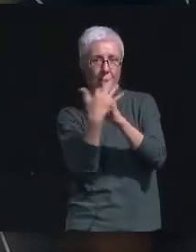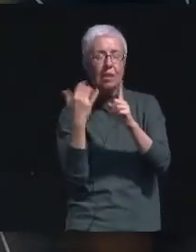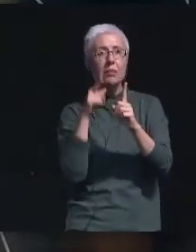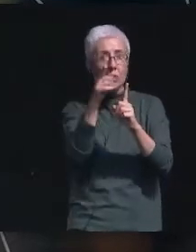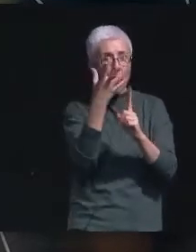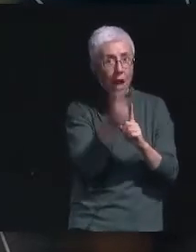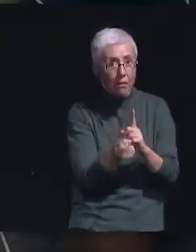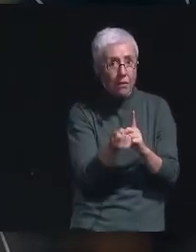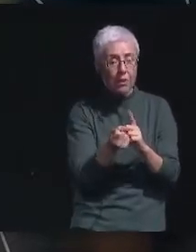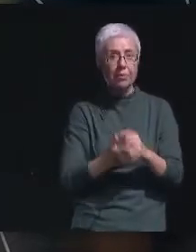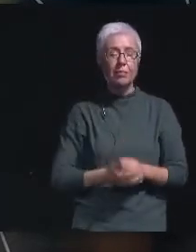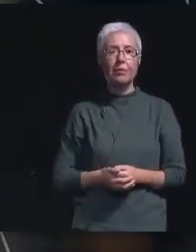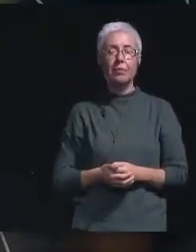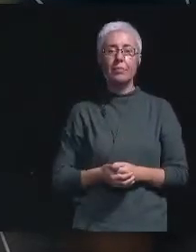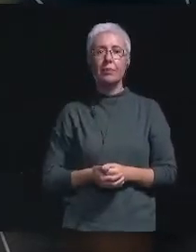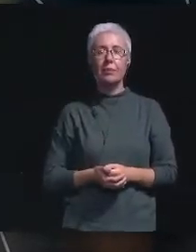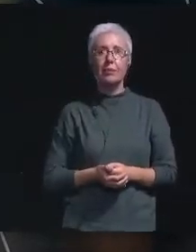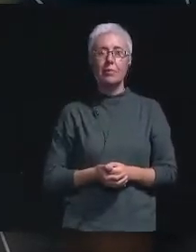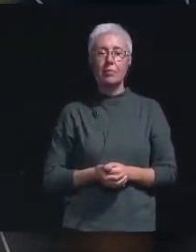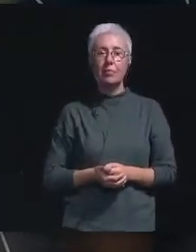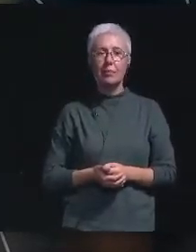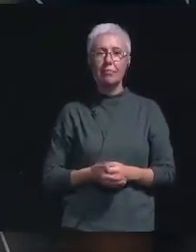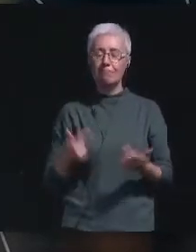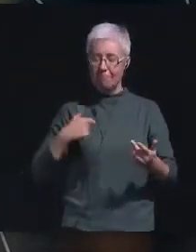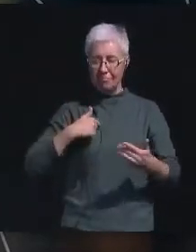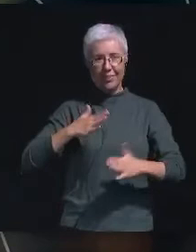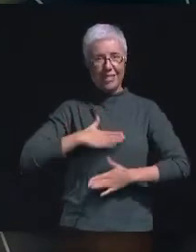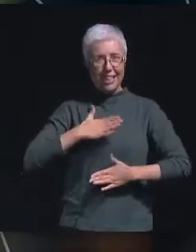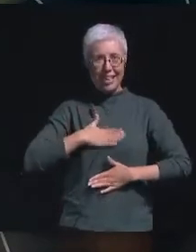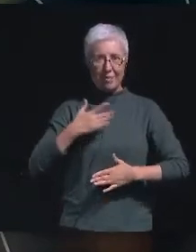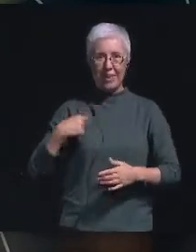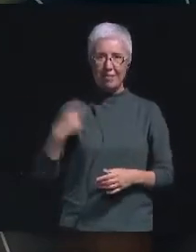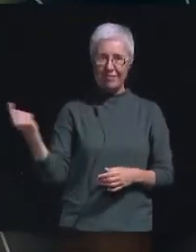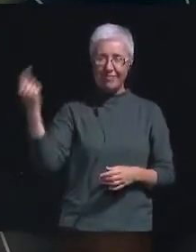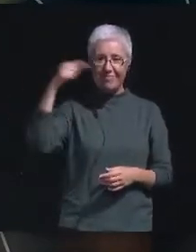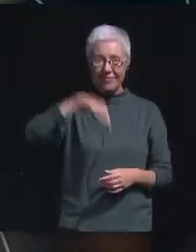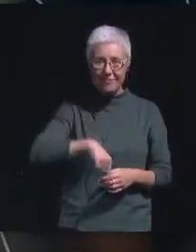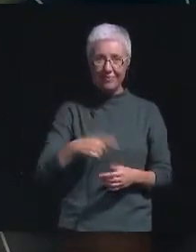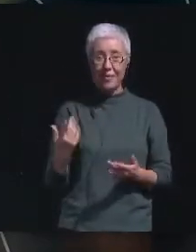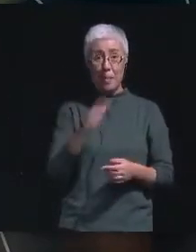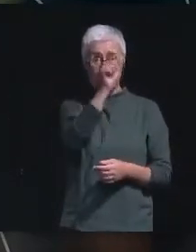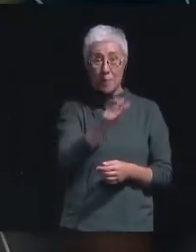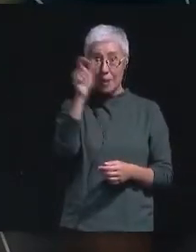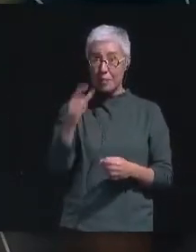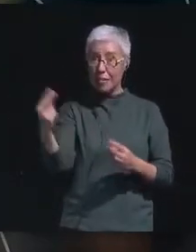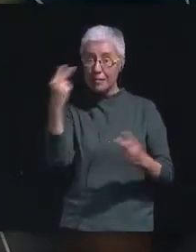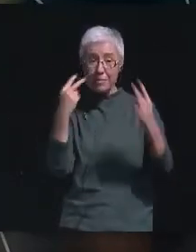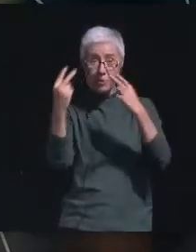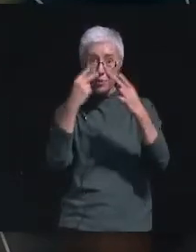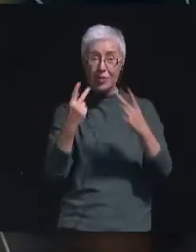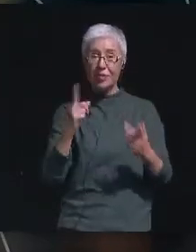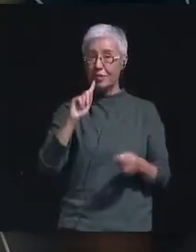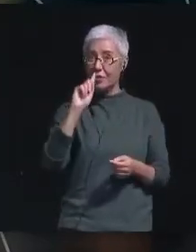tener. Bueno, muy bien, pues encantado de estar con vosotros, con todos y todas las que nos están escuchando. Lo primero, ya sabes